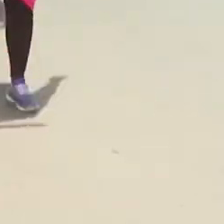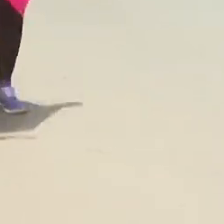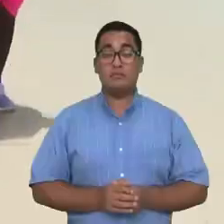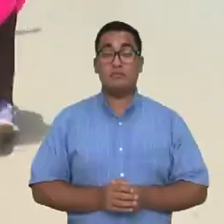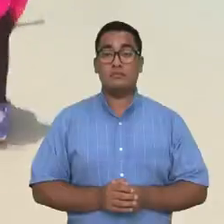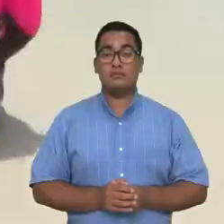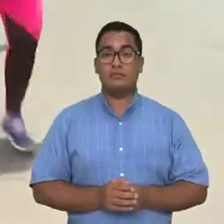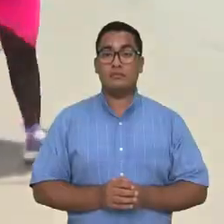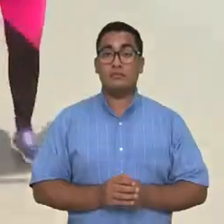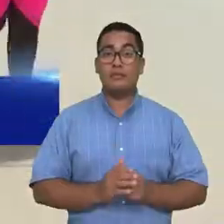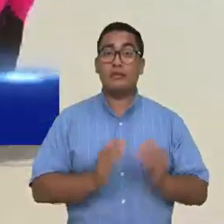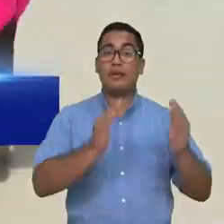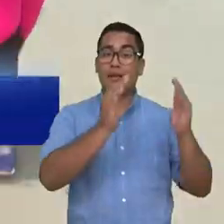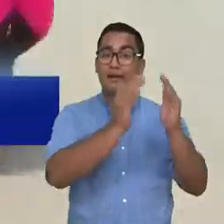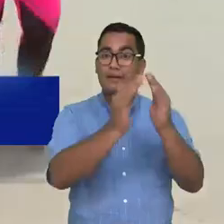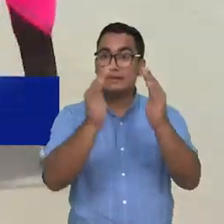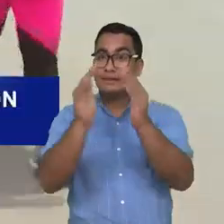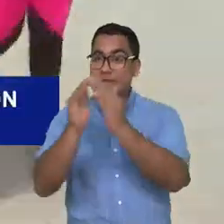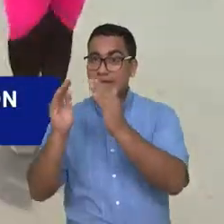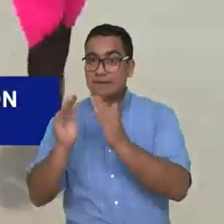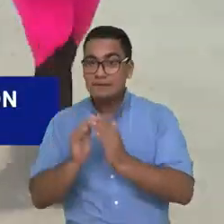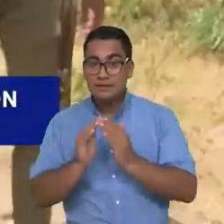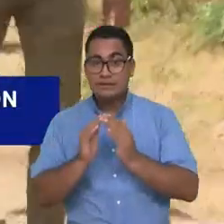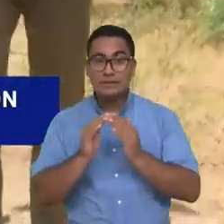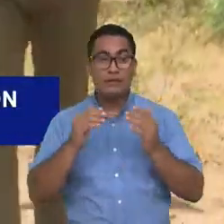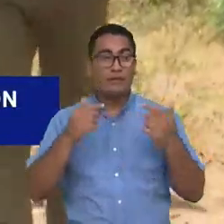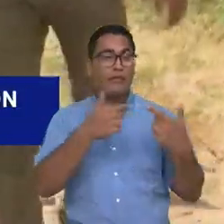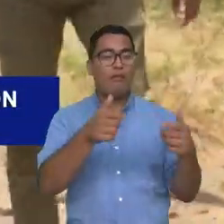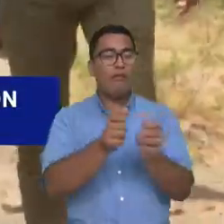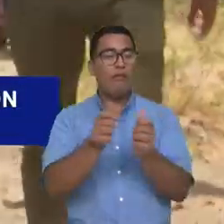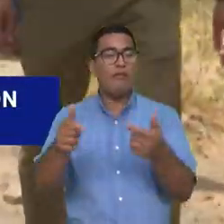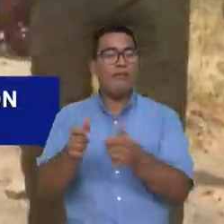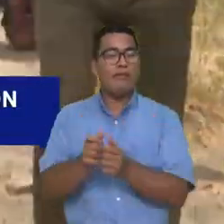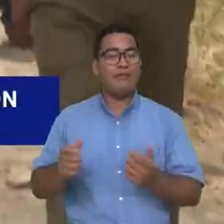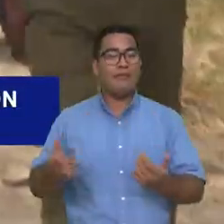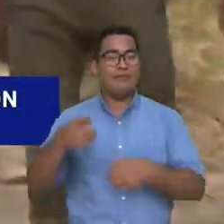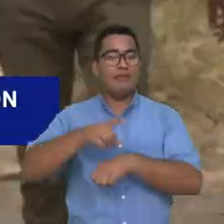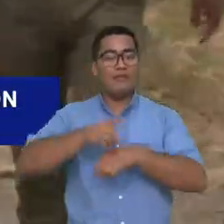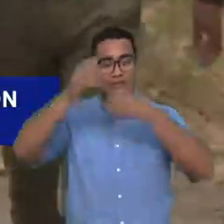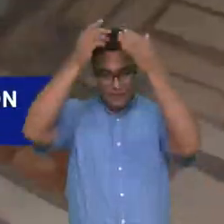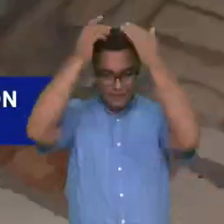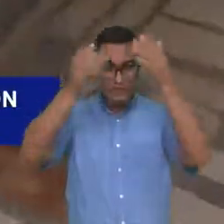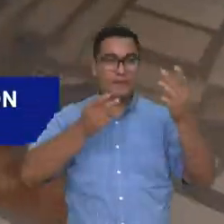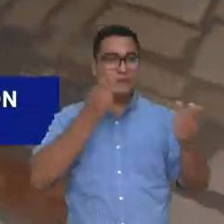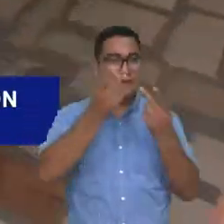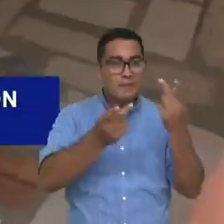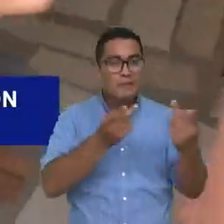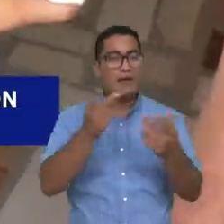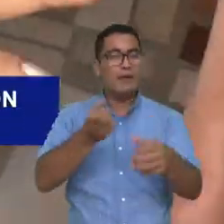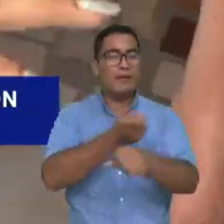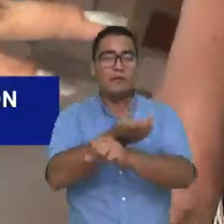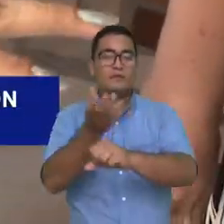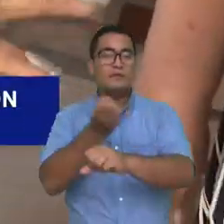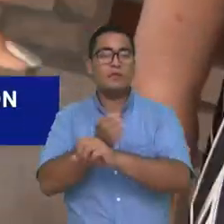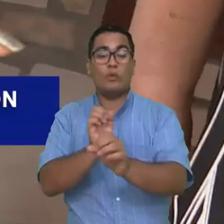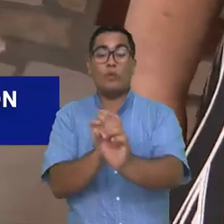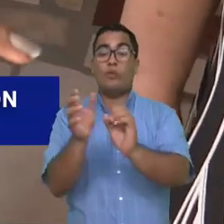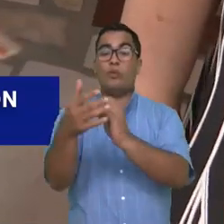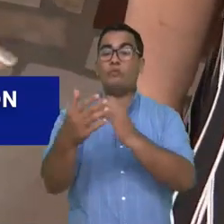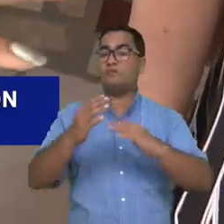Casa a casa, brigadistas de salud salen para hablar de la prevención del coronavirus.